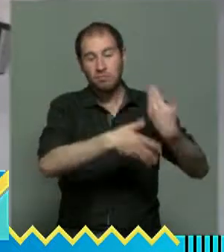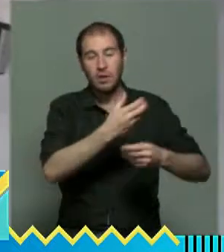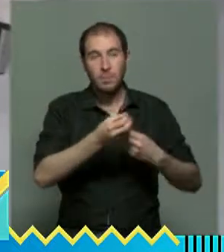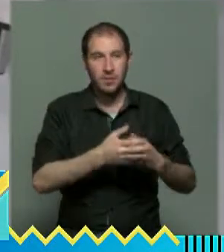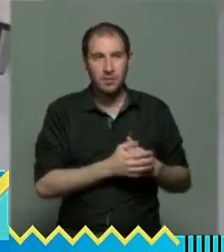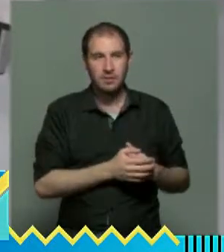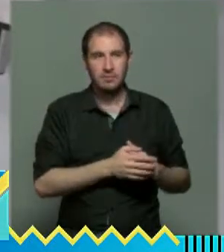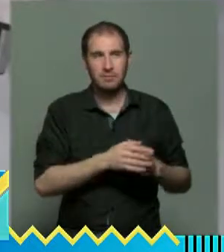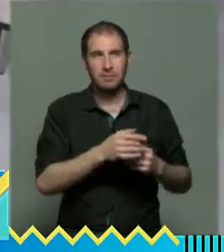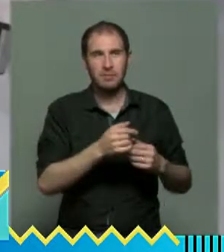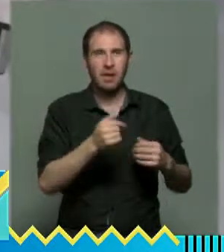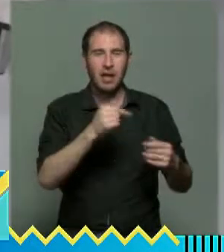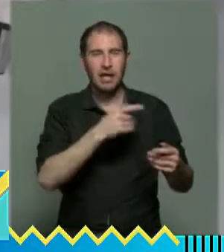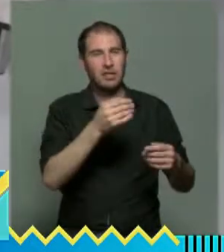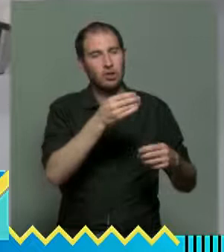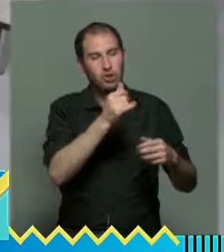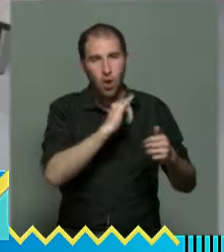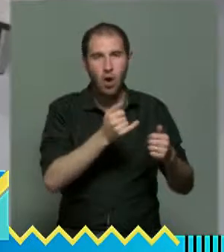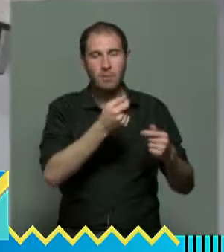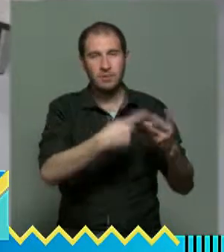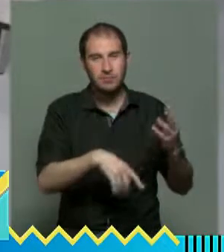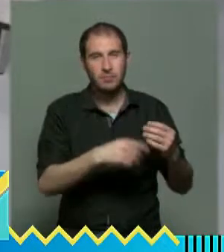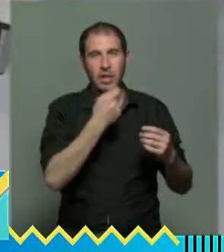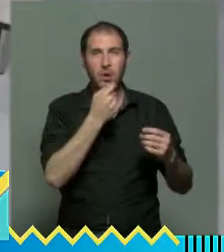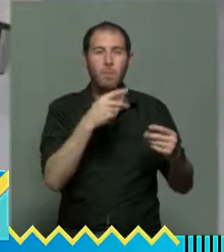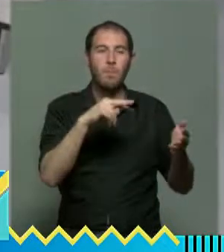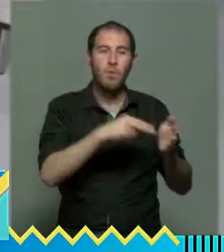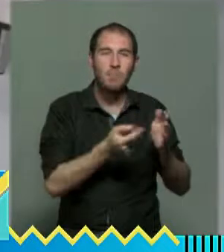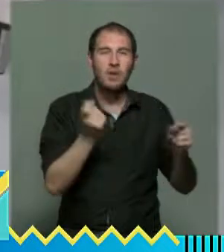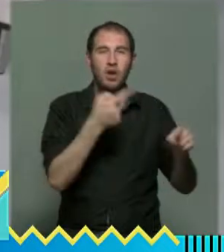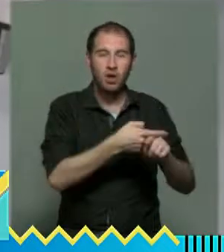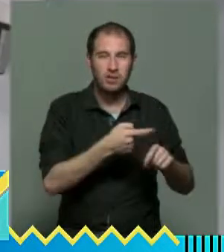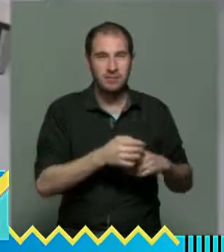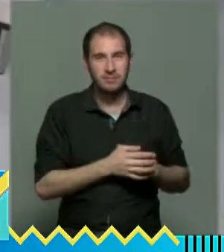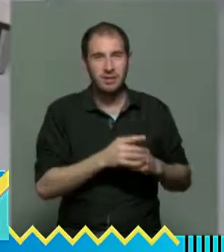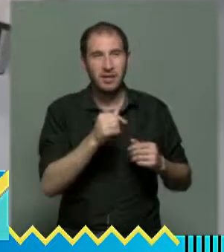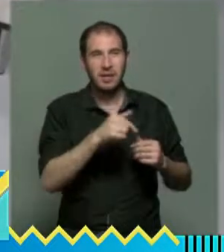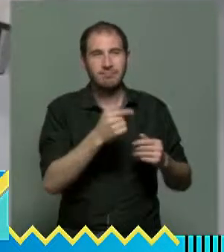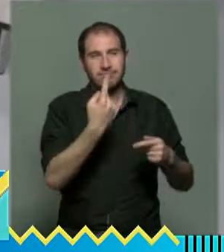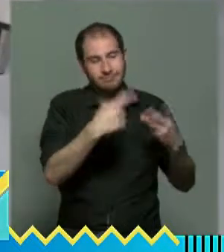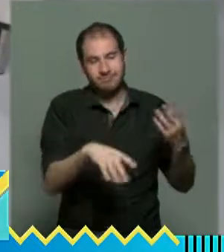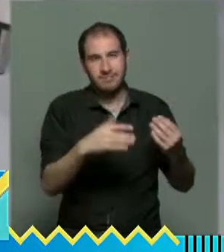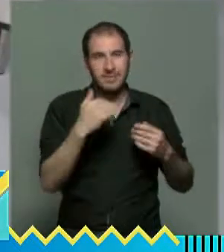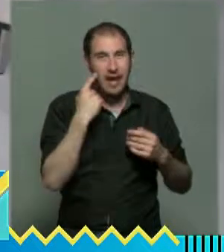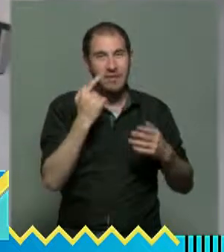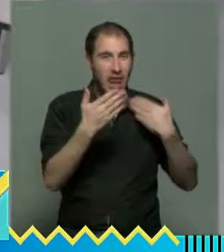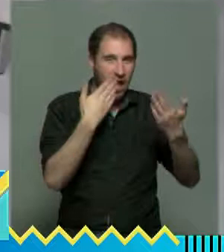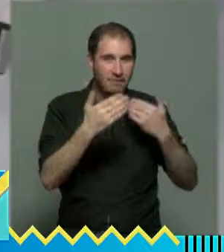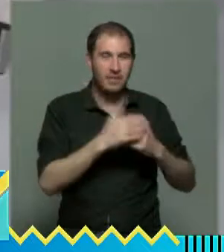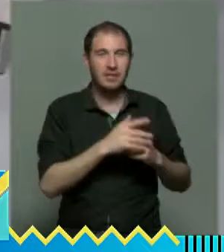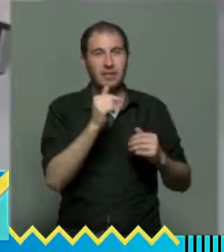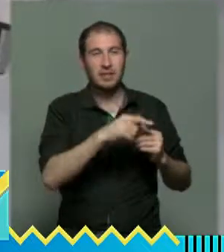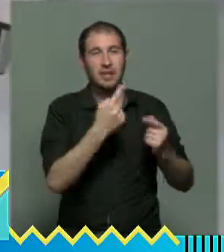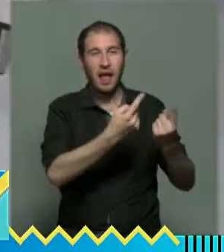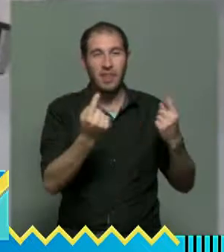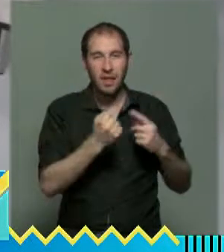va a fomentar o no el consumo, si daña o no también la imagen de lo que nos identifica. Bueno, vamos a estar hablando de cada una de